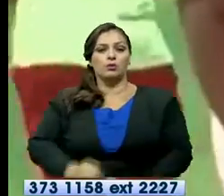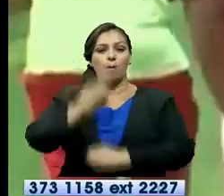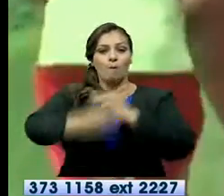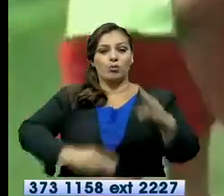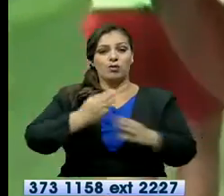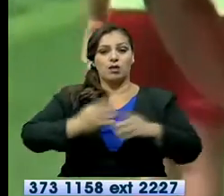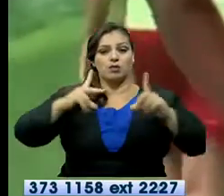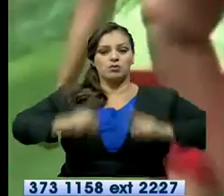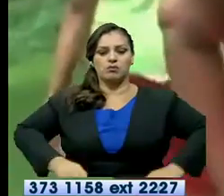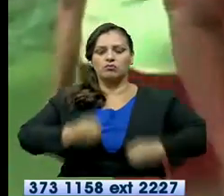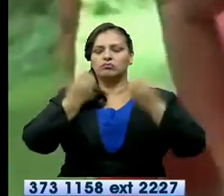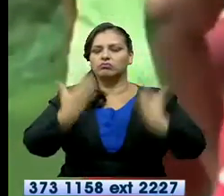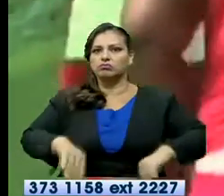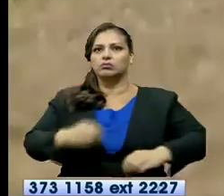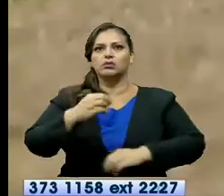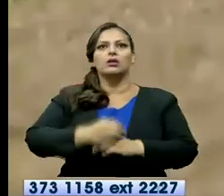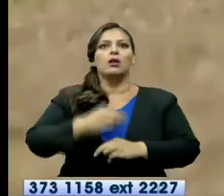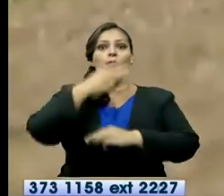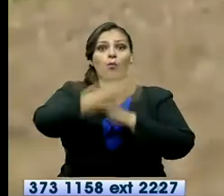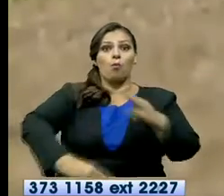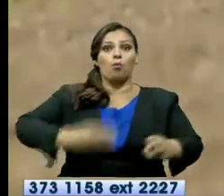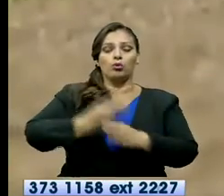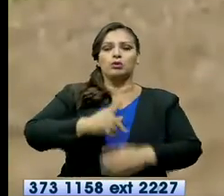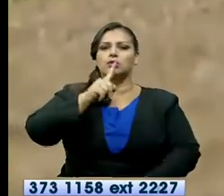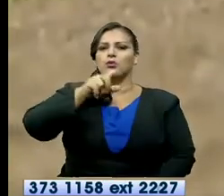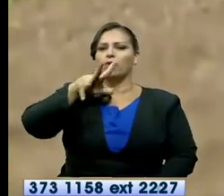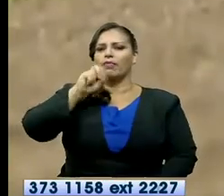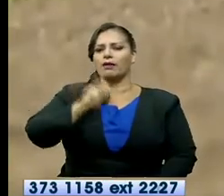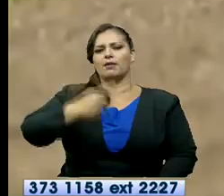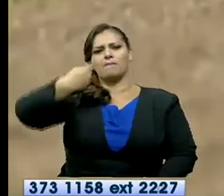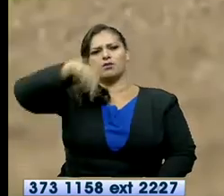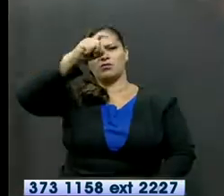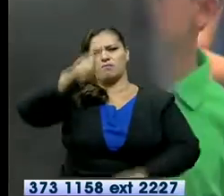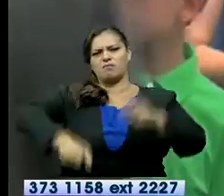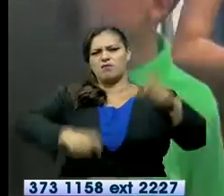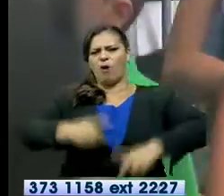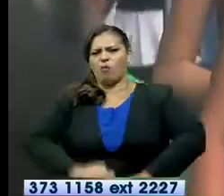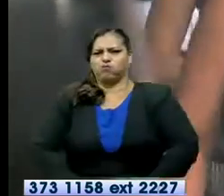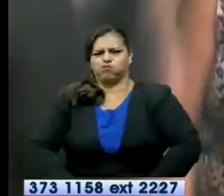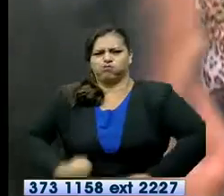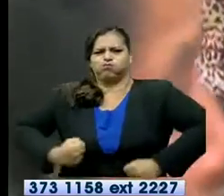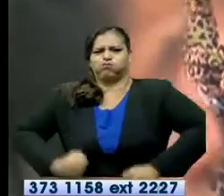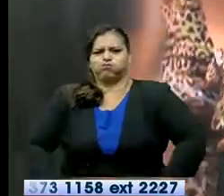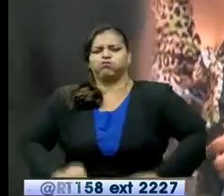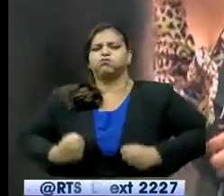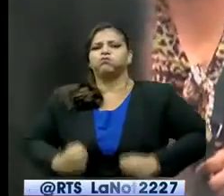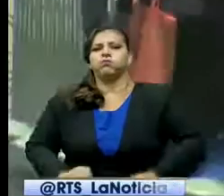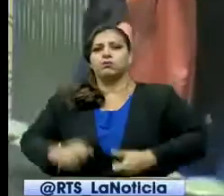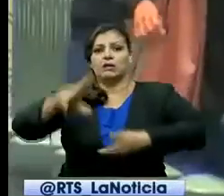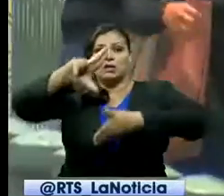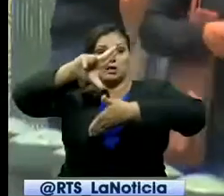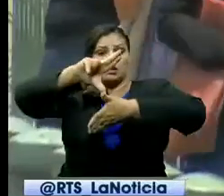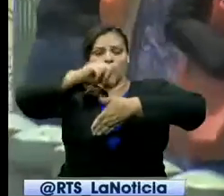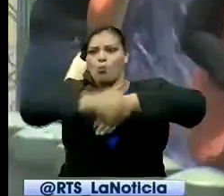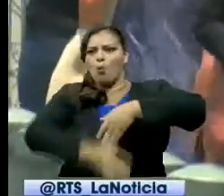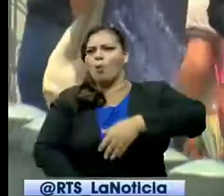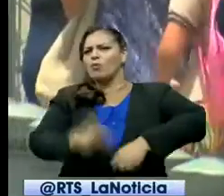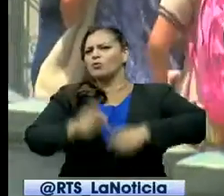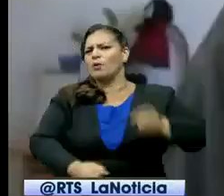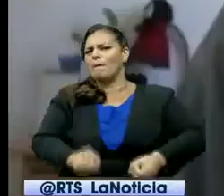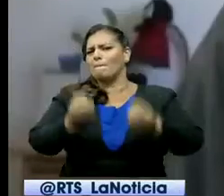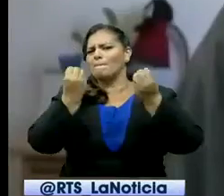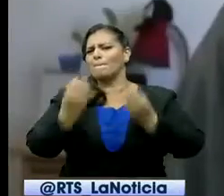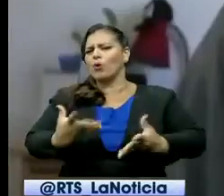130 millones de personas obesas, lo que representa una cuarta parte de la población latina, y explica por qué el 41% de los